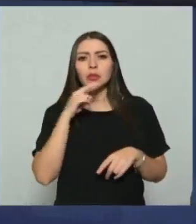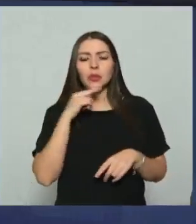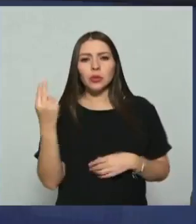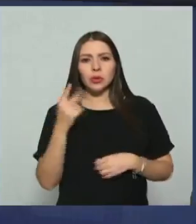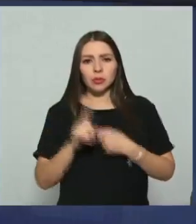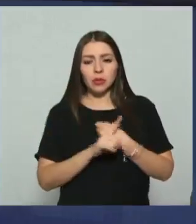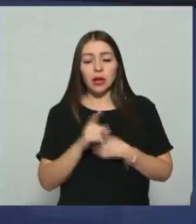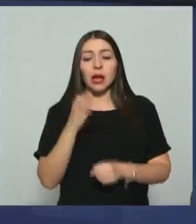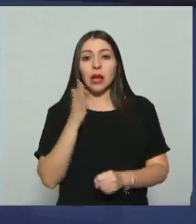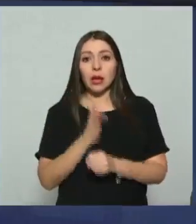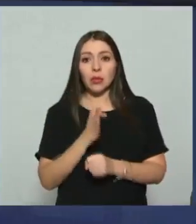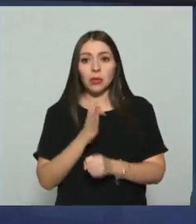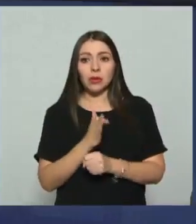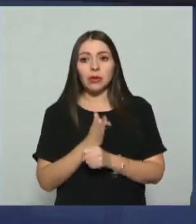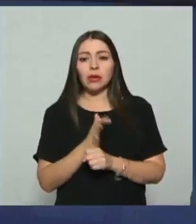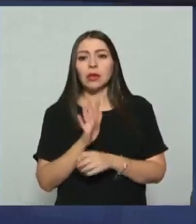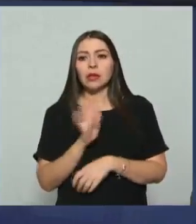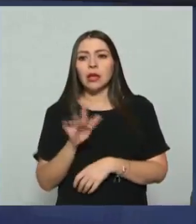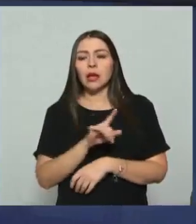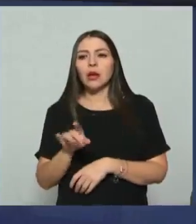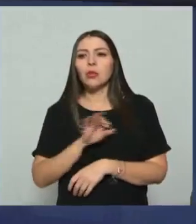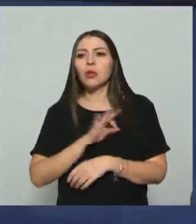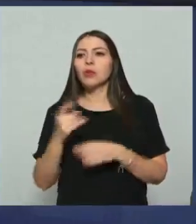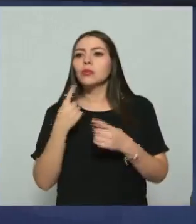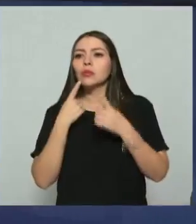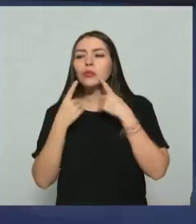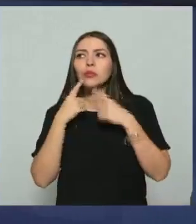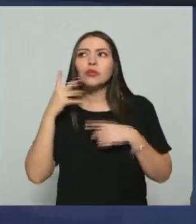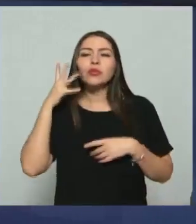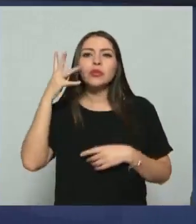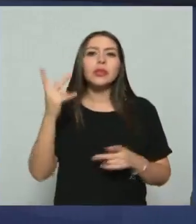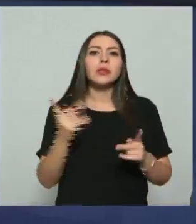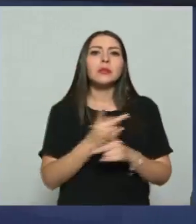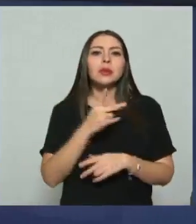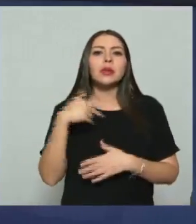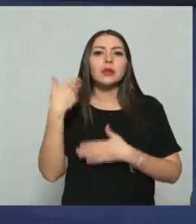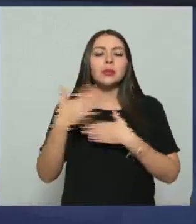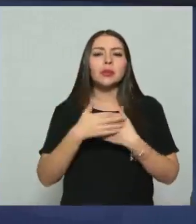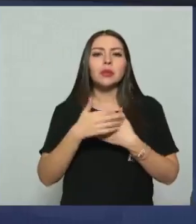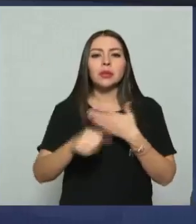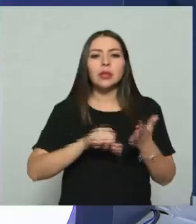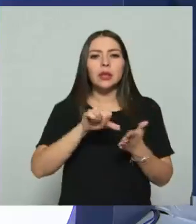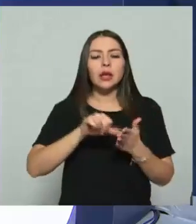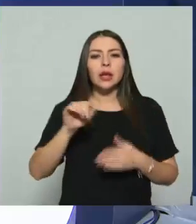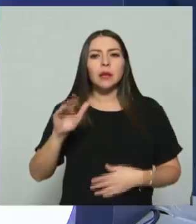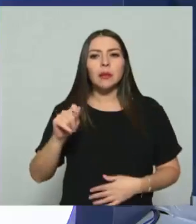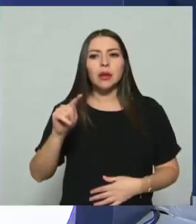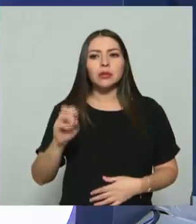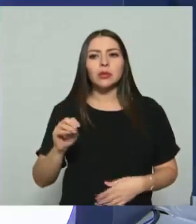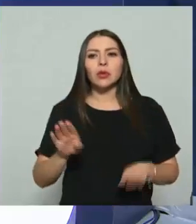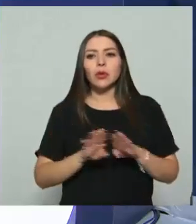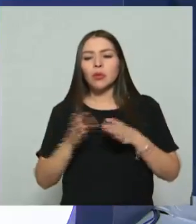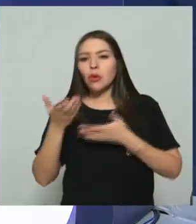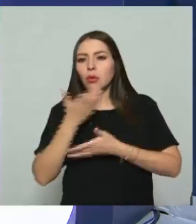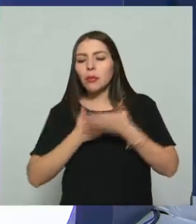en posibilidades de discutir qué sigue para la central de abasto en términos de comercialización. Y